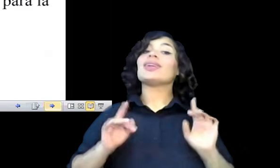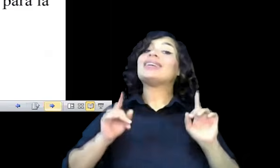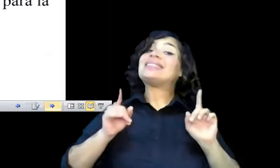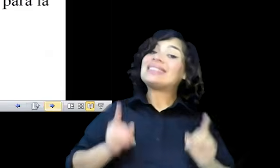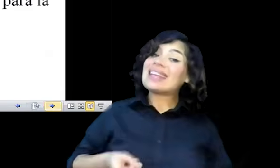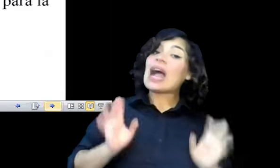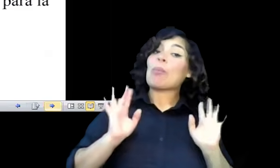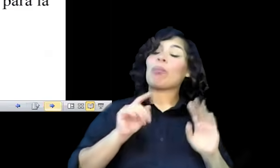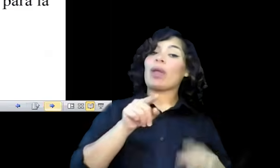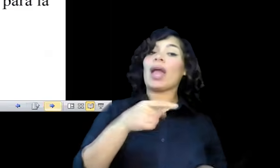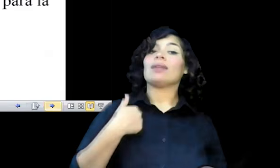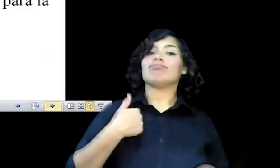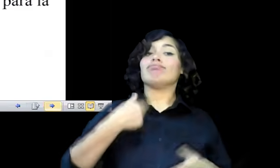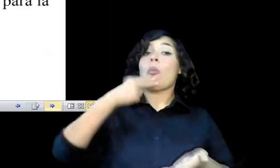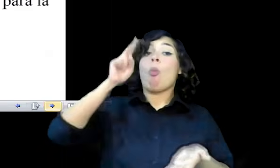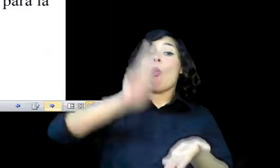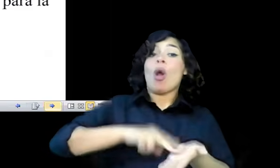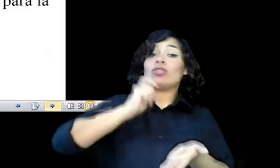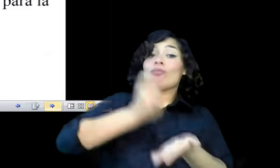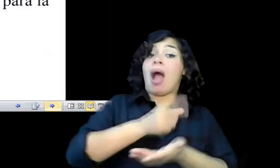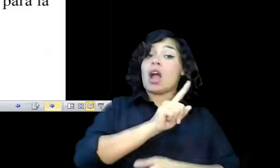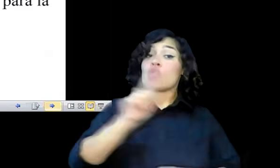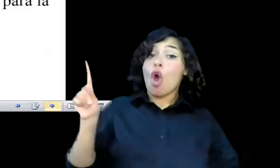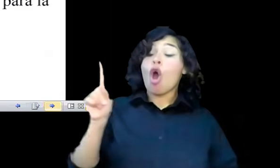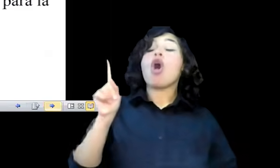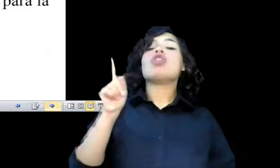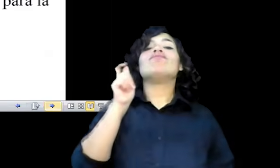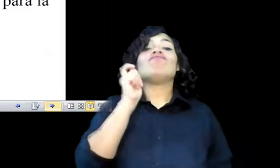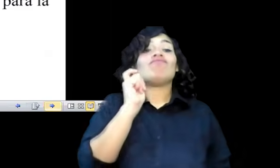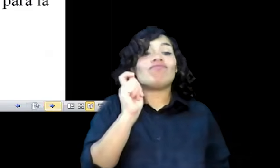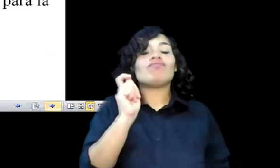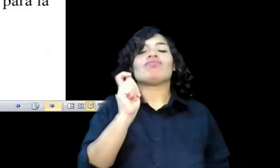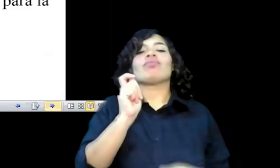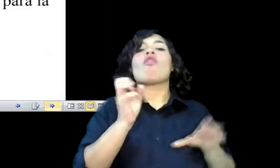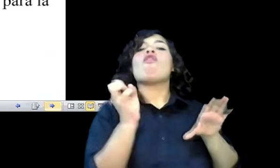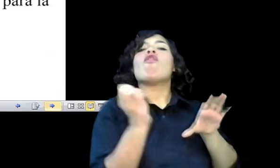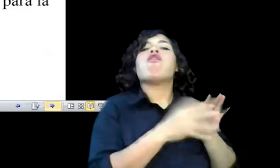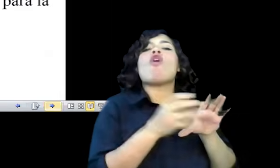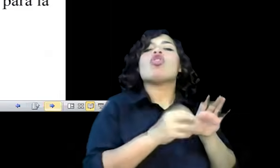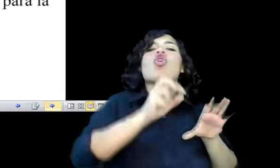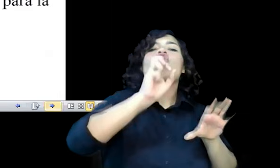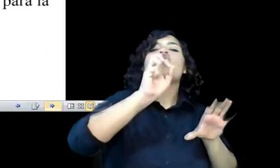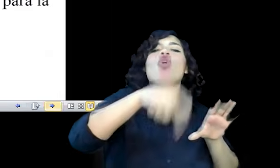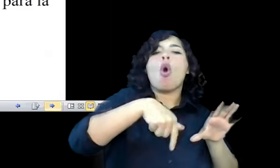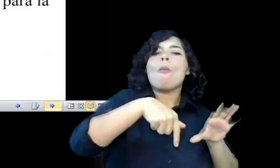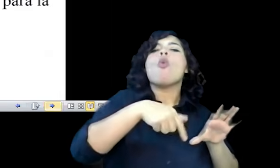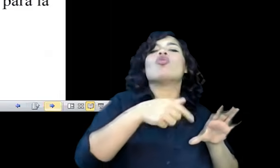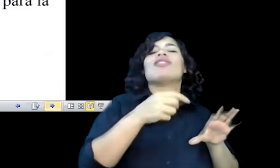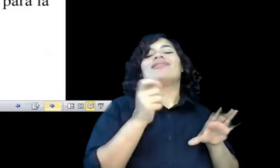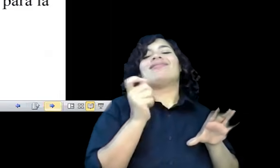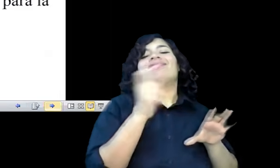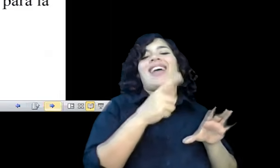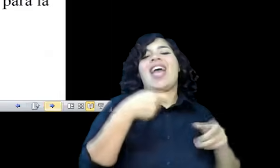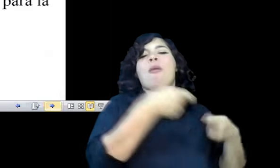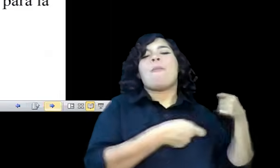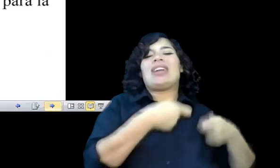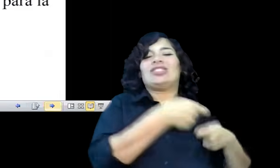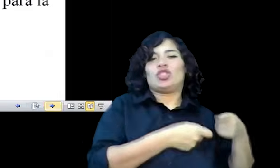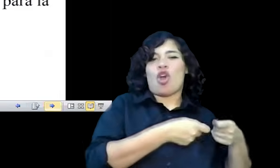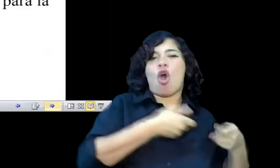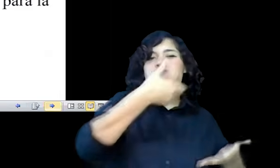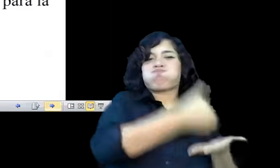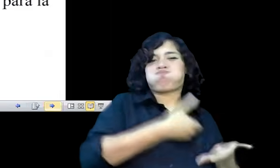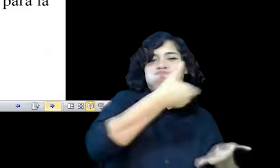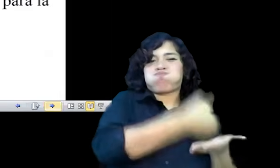También, sí, van a estar exentos los fondos comunes de inversión, las cuotas parte de los fondos comunes de inversión, y ahí también